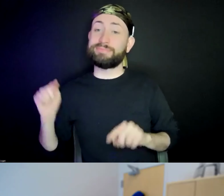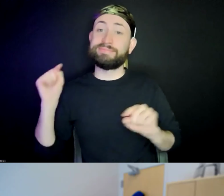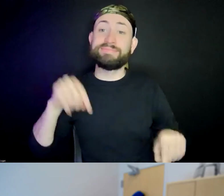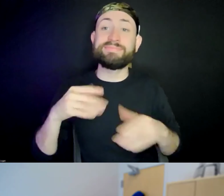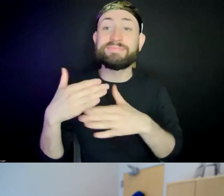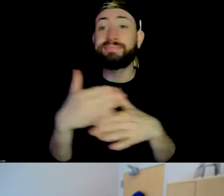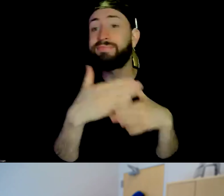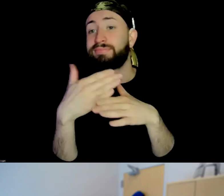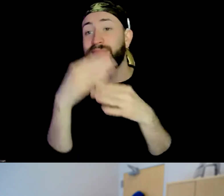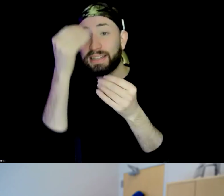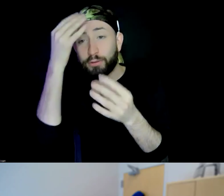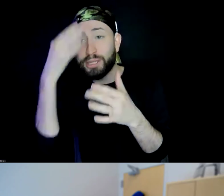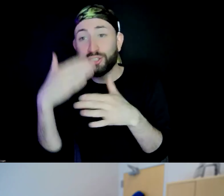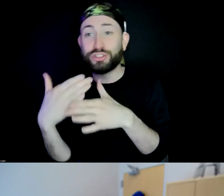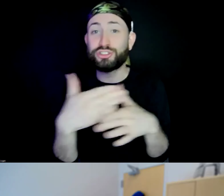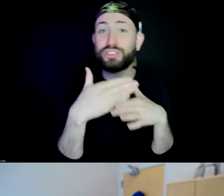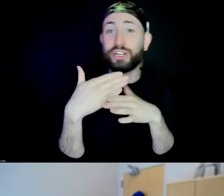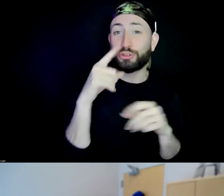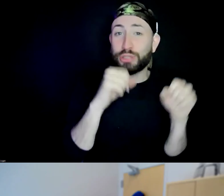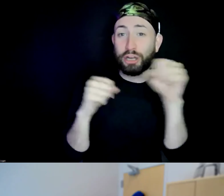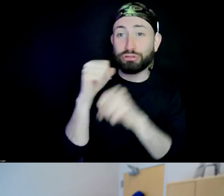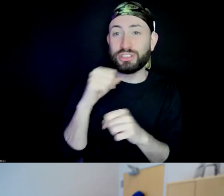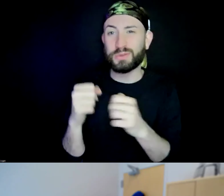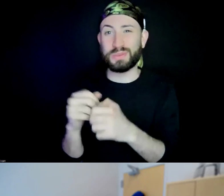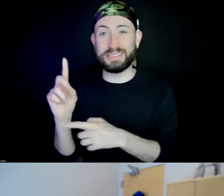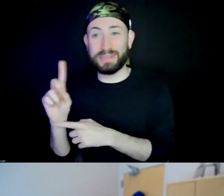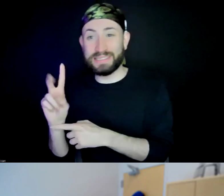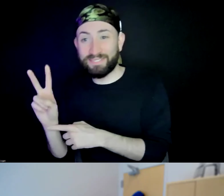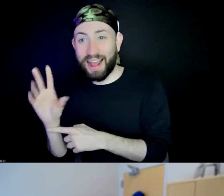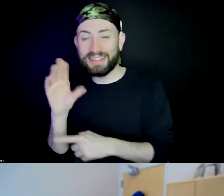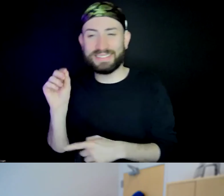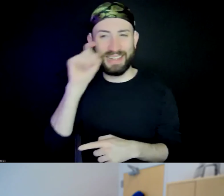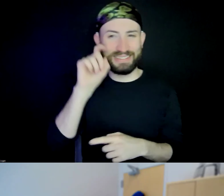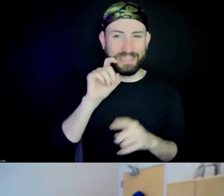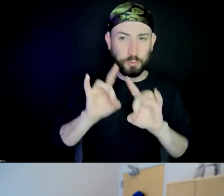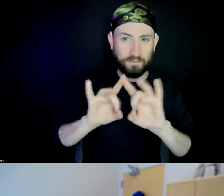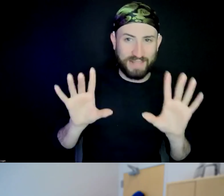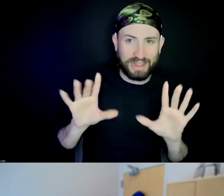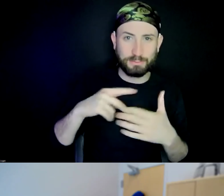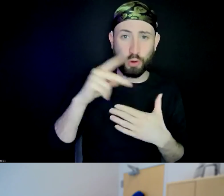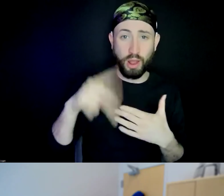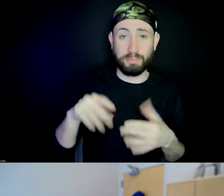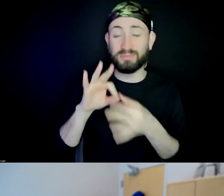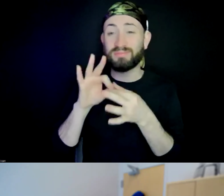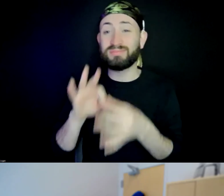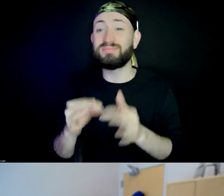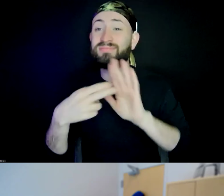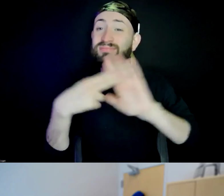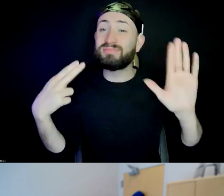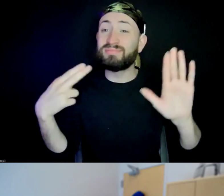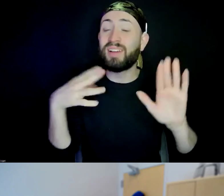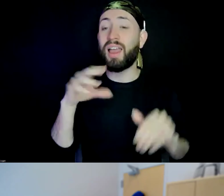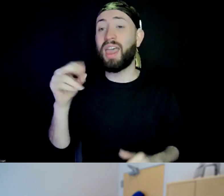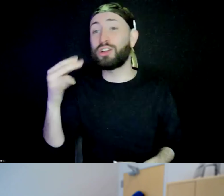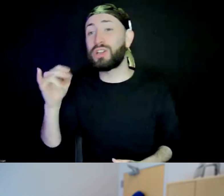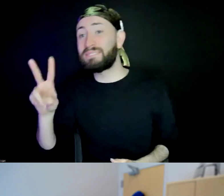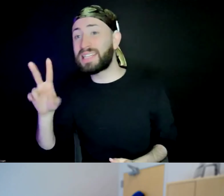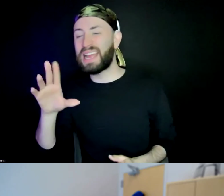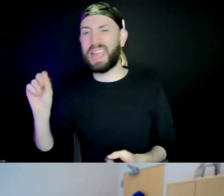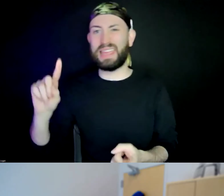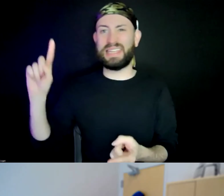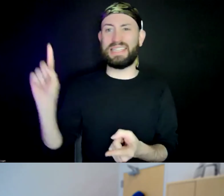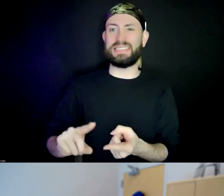sobre planeación de seguridad, apoyo a sobrevivientes y a la vez hay programas sobre VIH